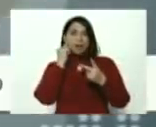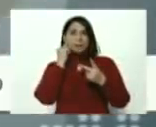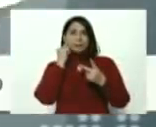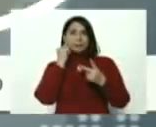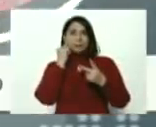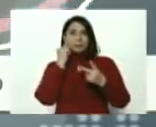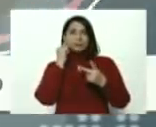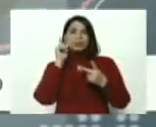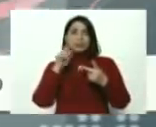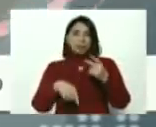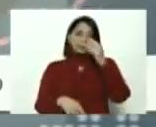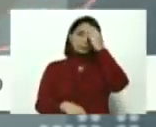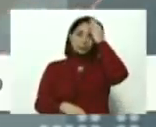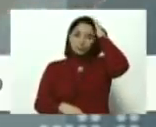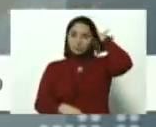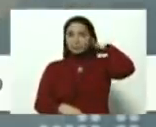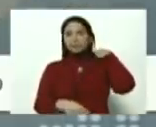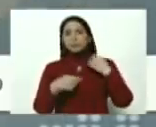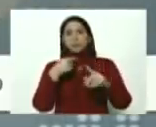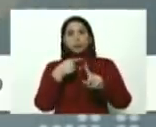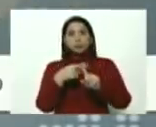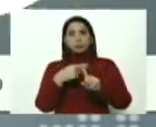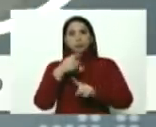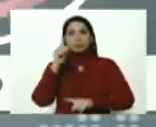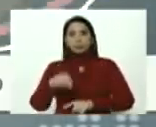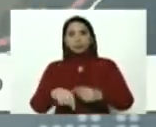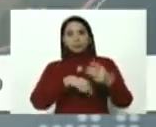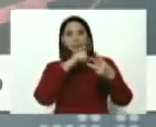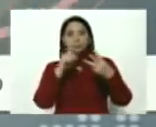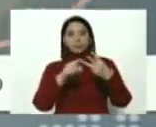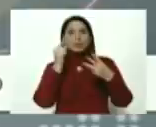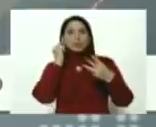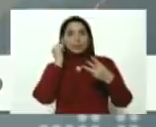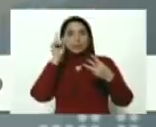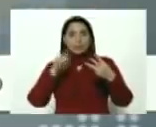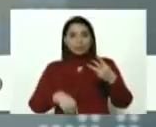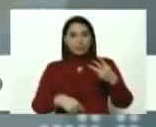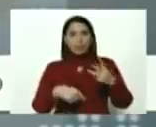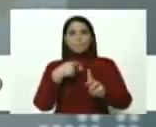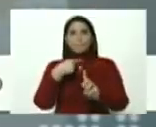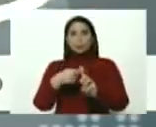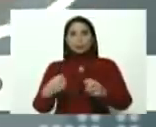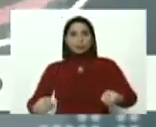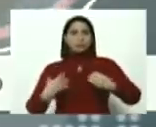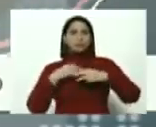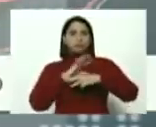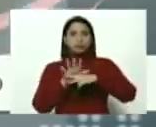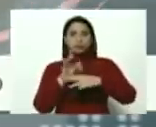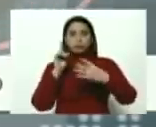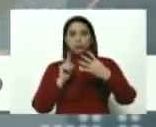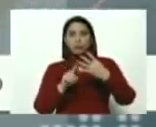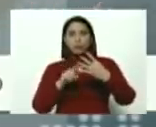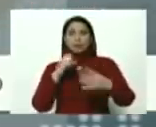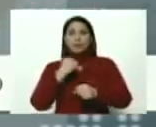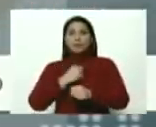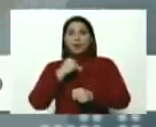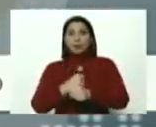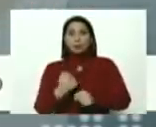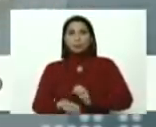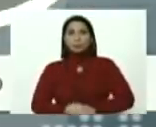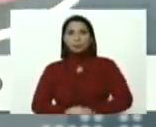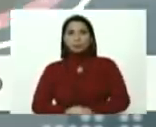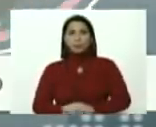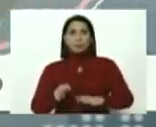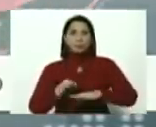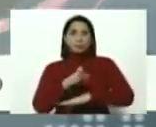positiva también. Otra hija de 15 años de edad, positiva para COVID-19 también. Tenemos un obrero del